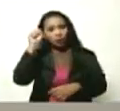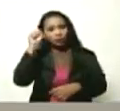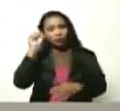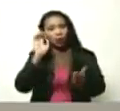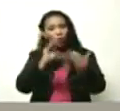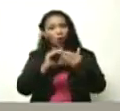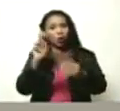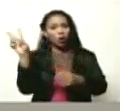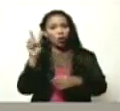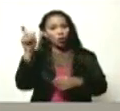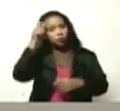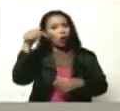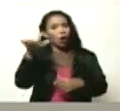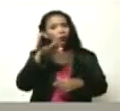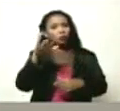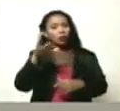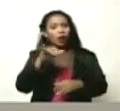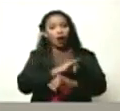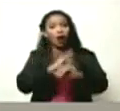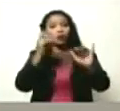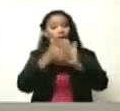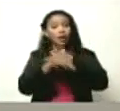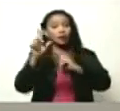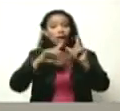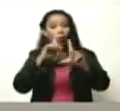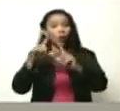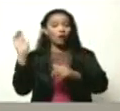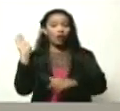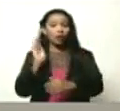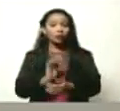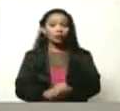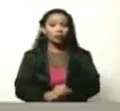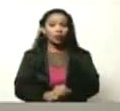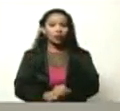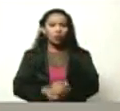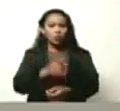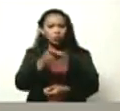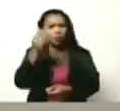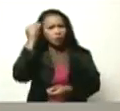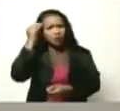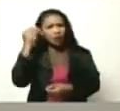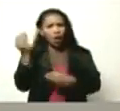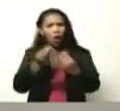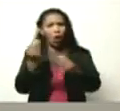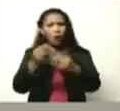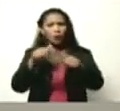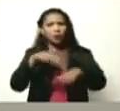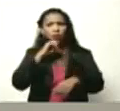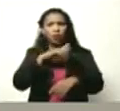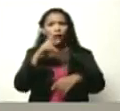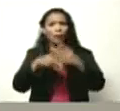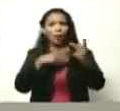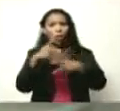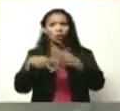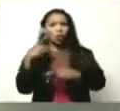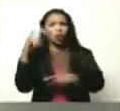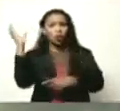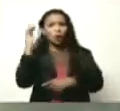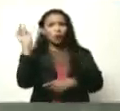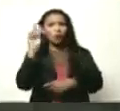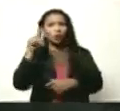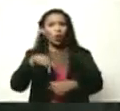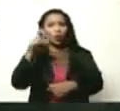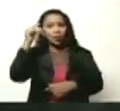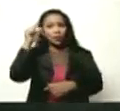los pueblos y finalmente es el lenguaje del porvenir. ¿Cómo calificaría usted el momento histórico que se está viviendo en lo político en Colombia y Venezuela hoy en